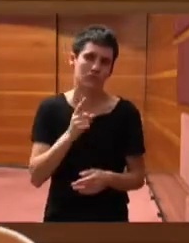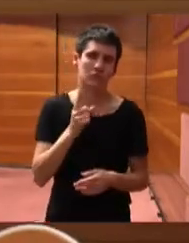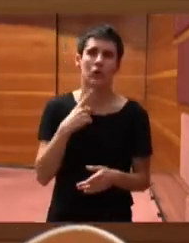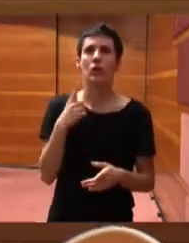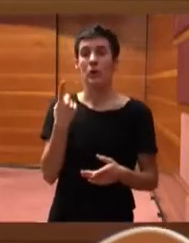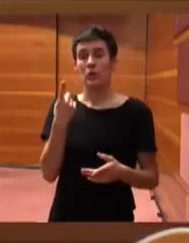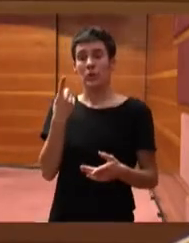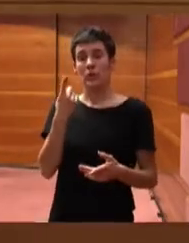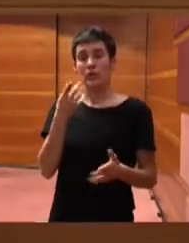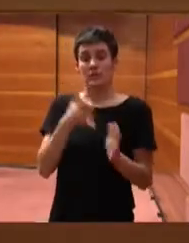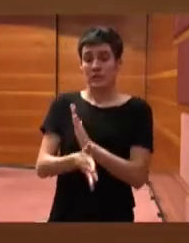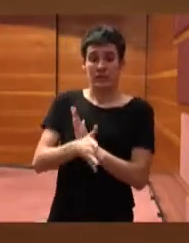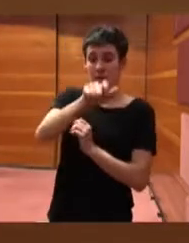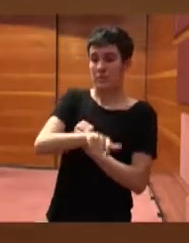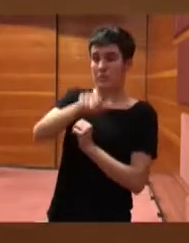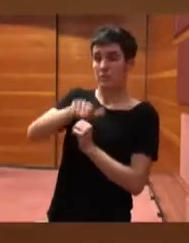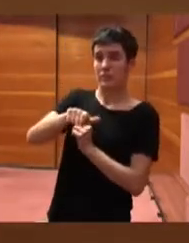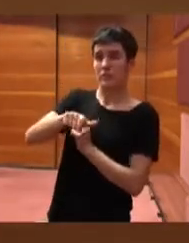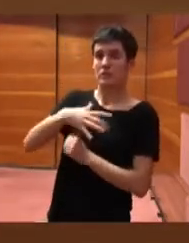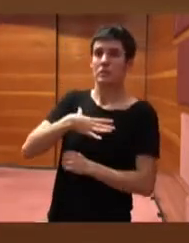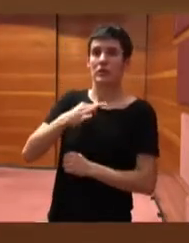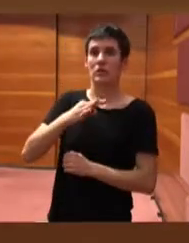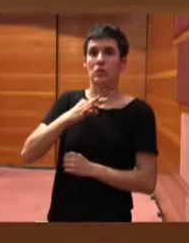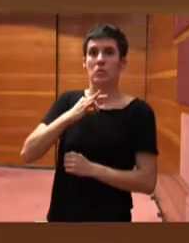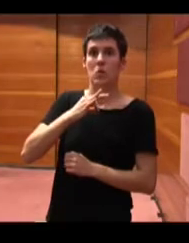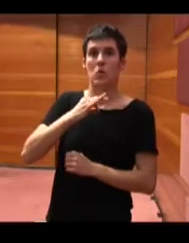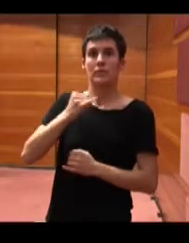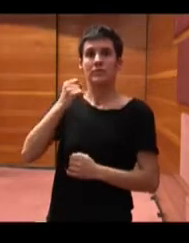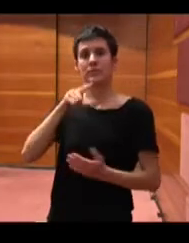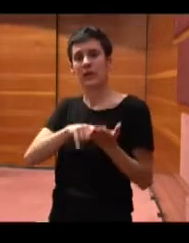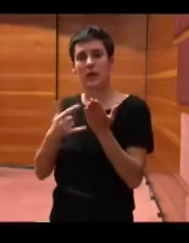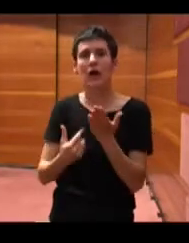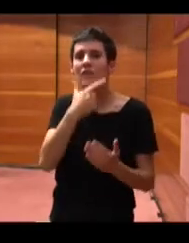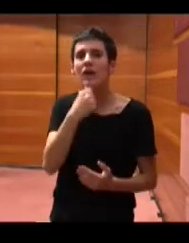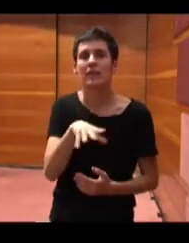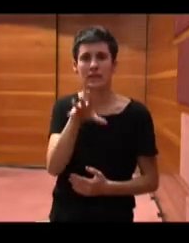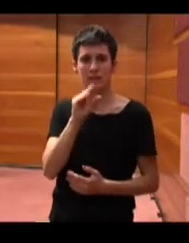ciudadana, que sea capaz de entender a los ciudadanos en su lenguaje y traducirlo a respuesta